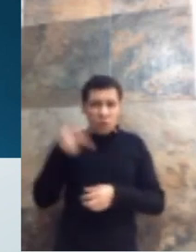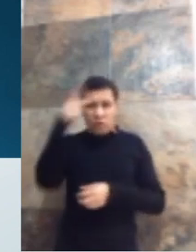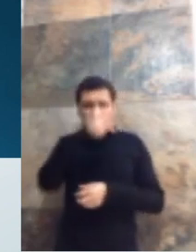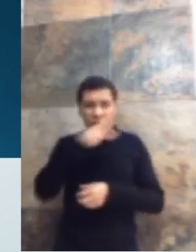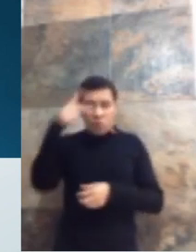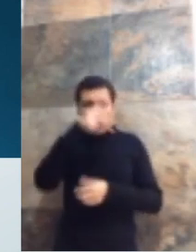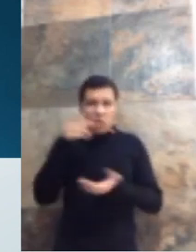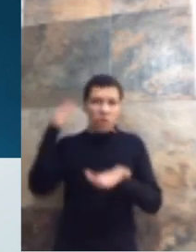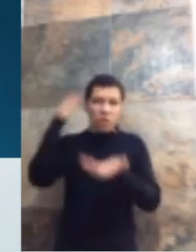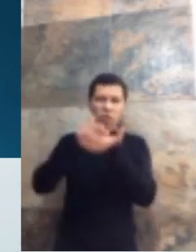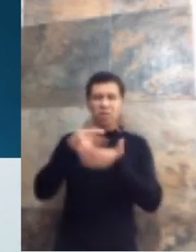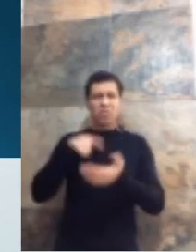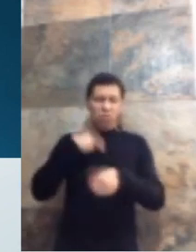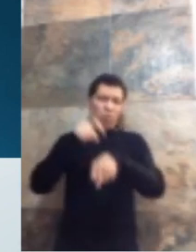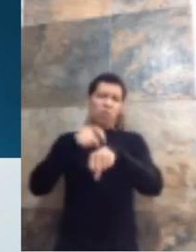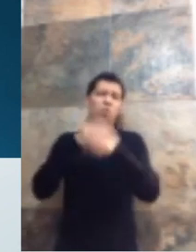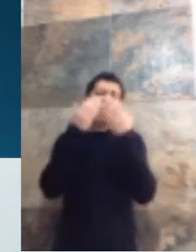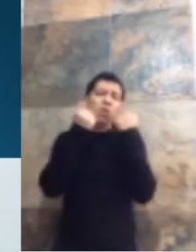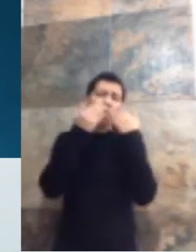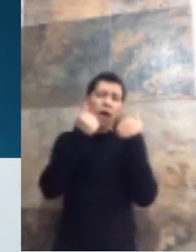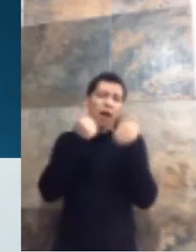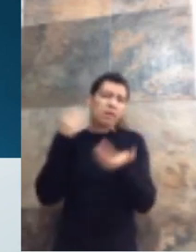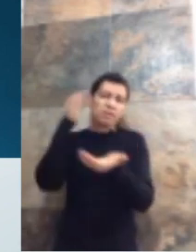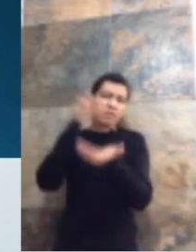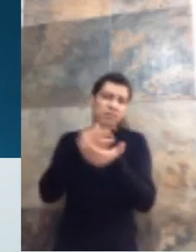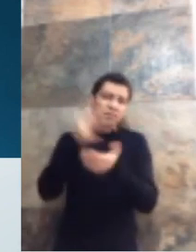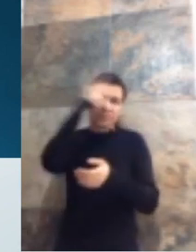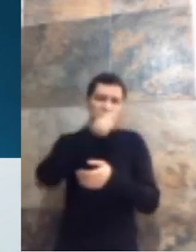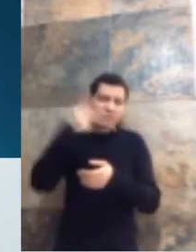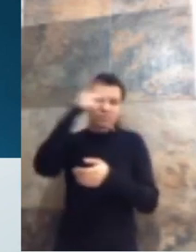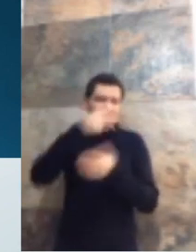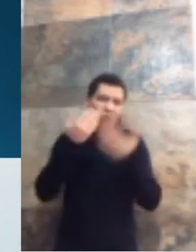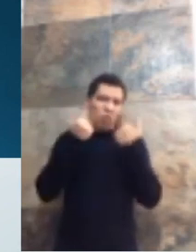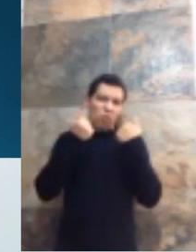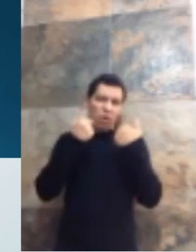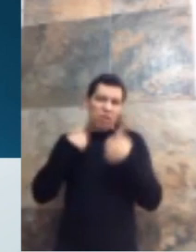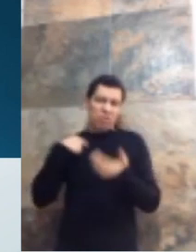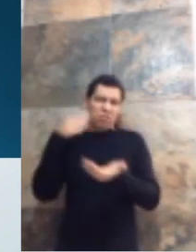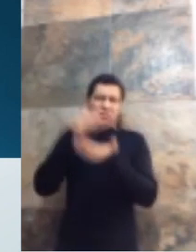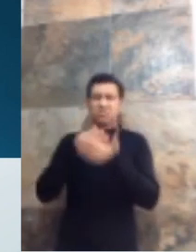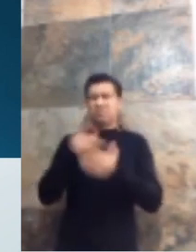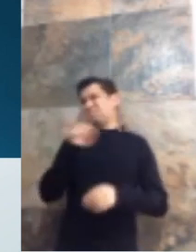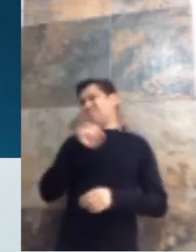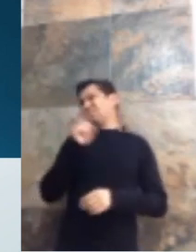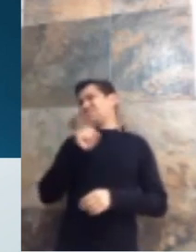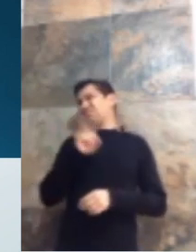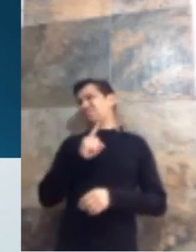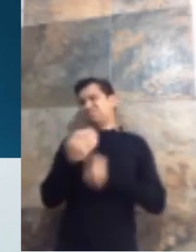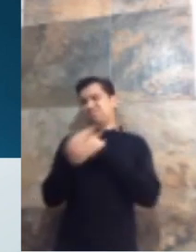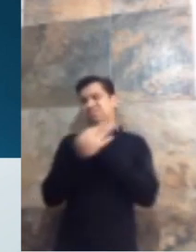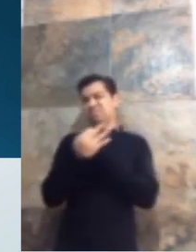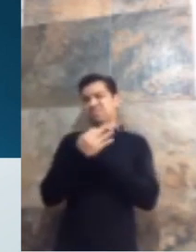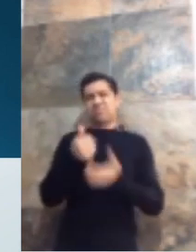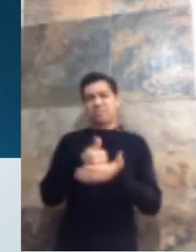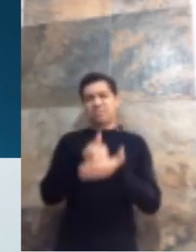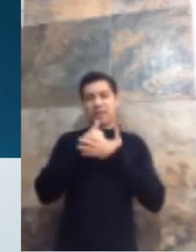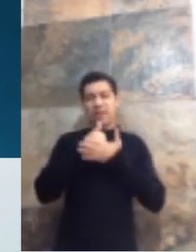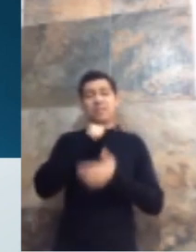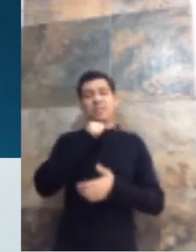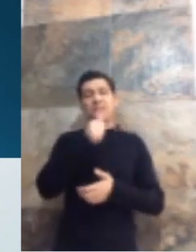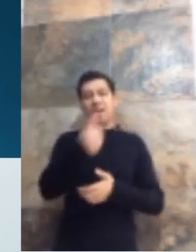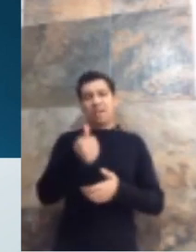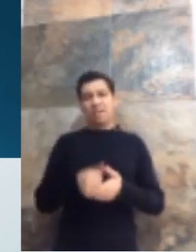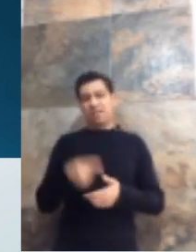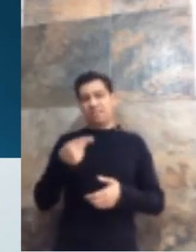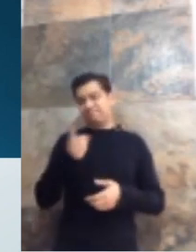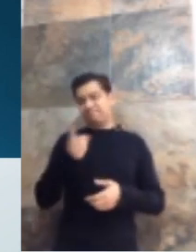esas cosas. Y entonces algunas de las estrategias que requieren hacer ciertos ejercicios de regulación